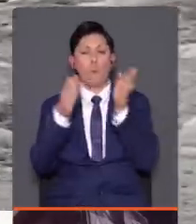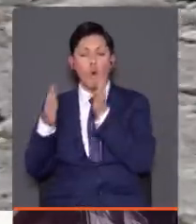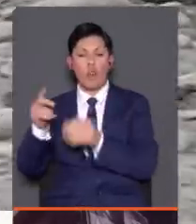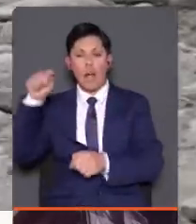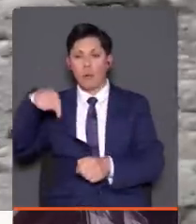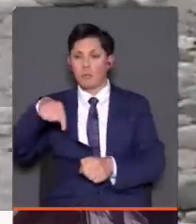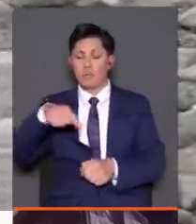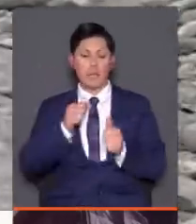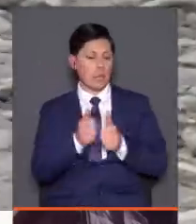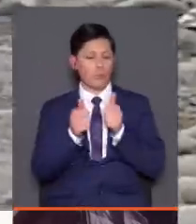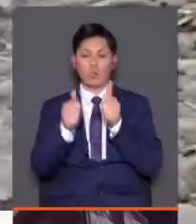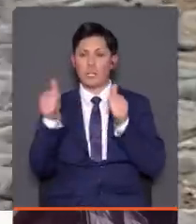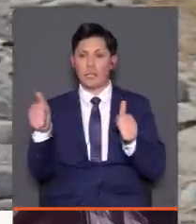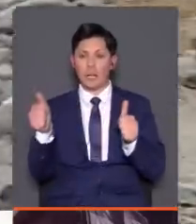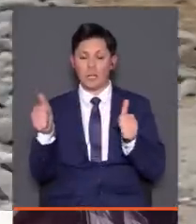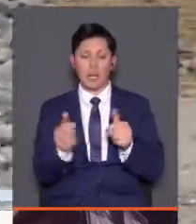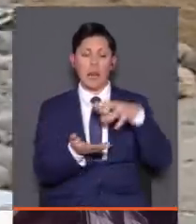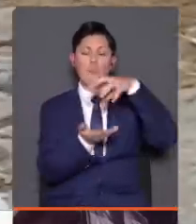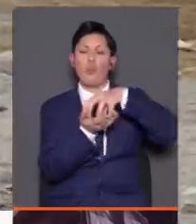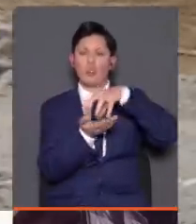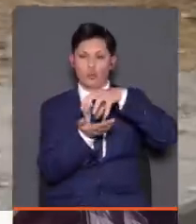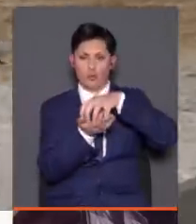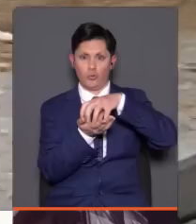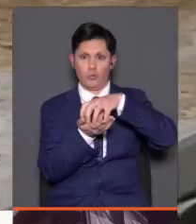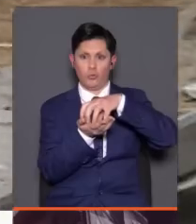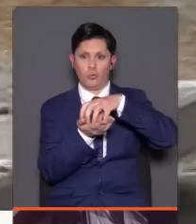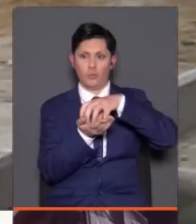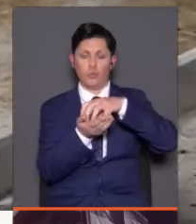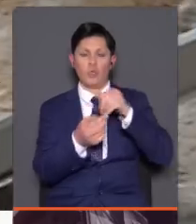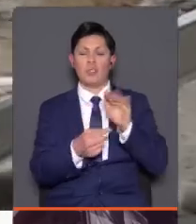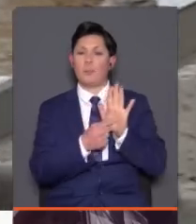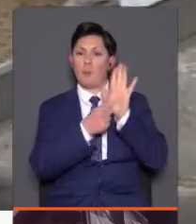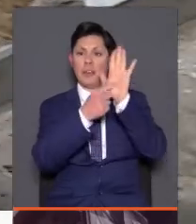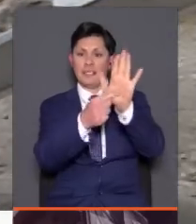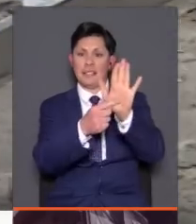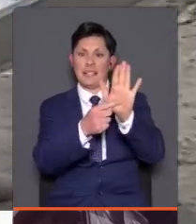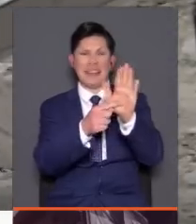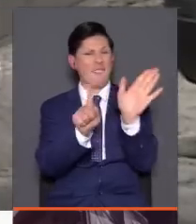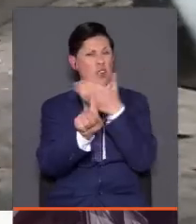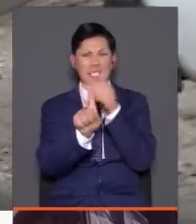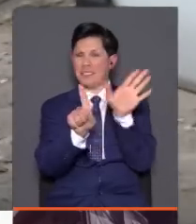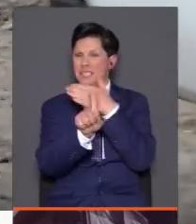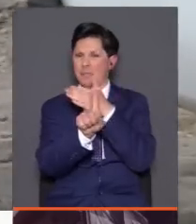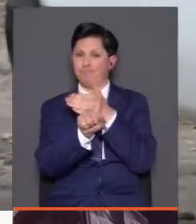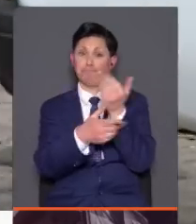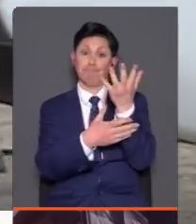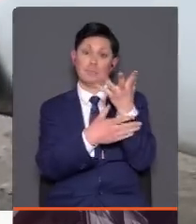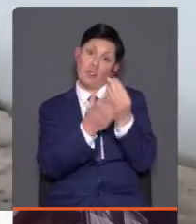autoridades ni la población ven señales que la violencia se vaya a detener.